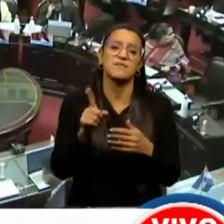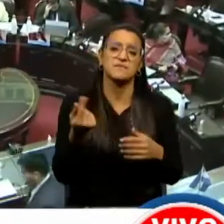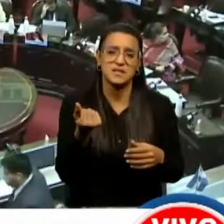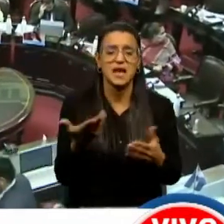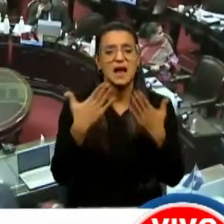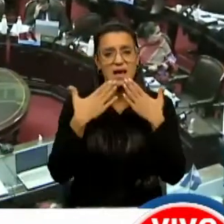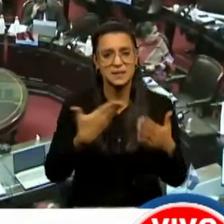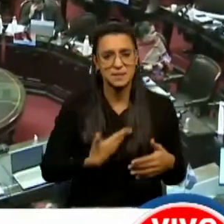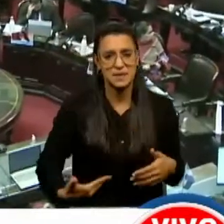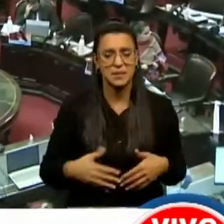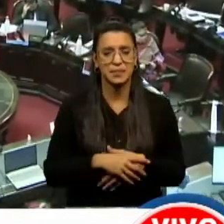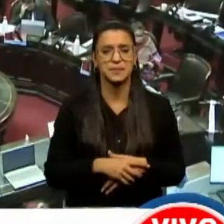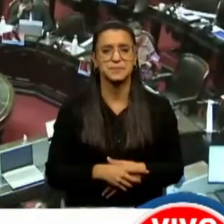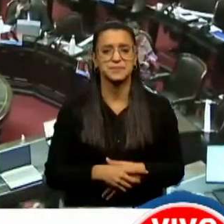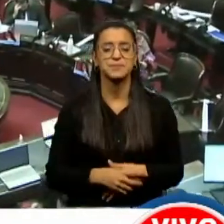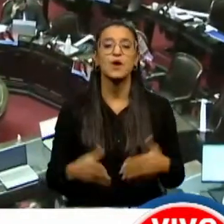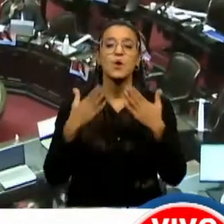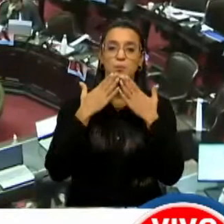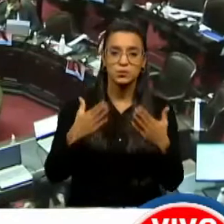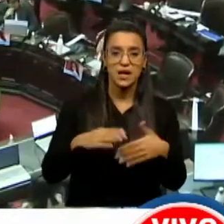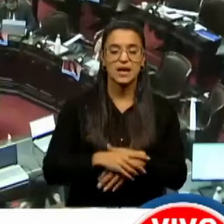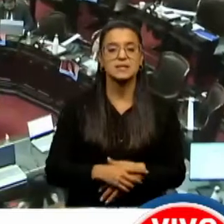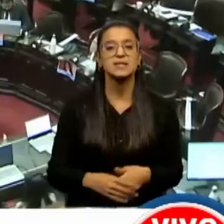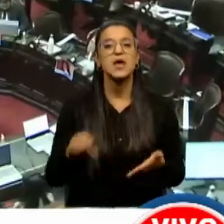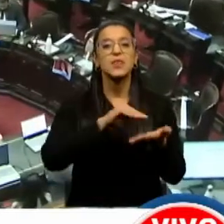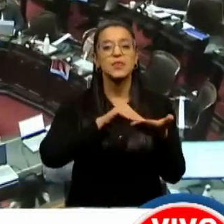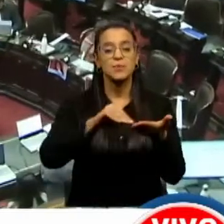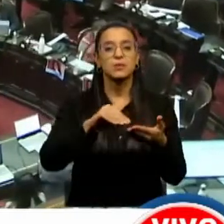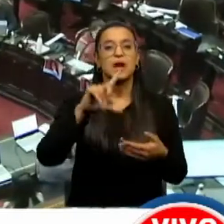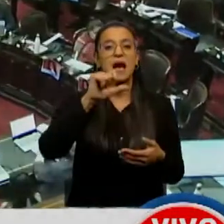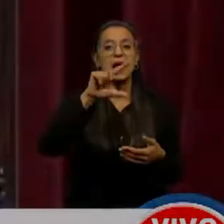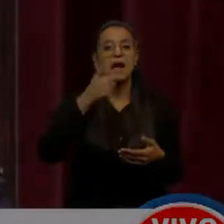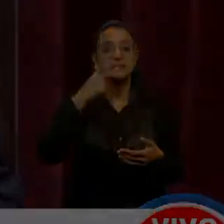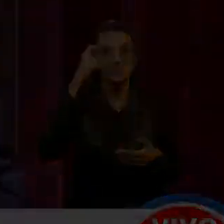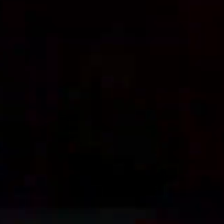Gracias, presidente. Muchas gracias, diputado Alejandro Cacase.